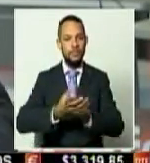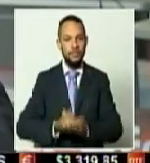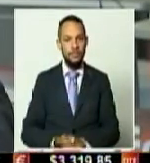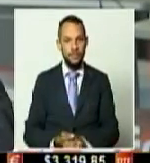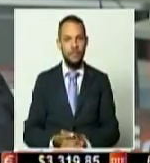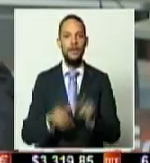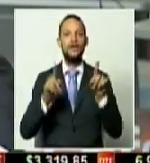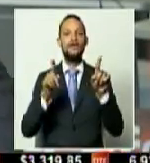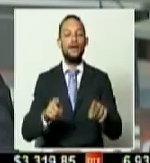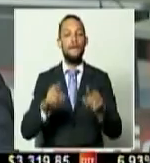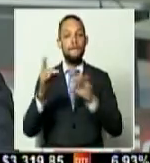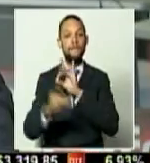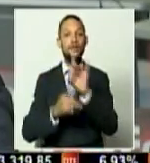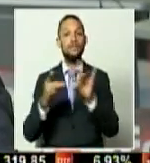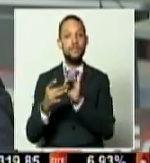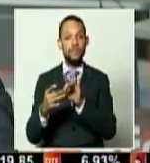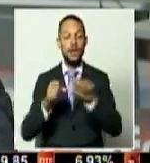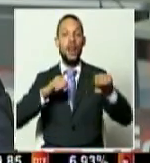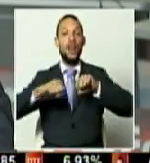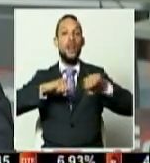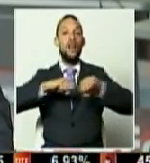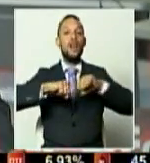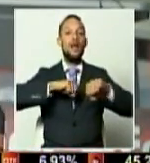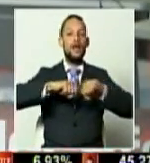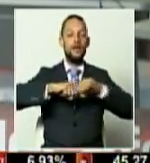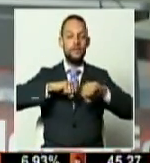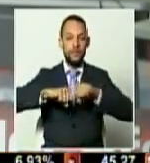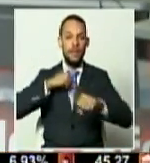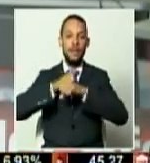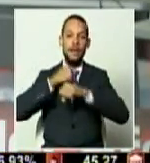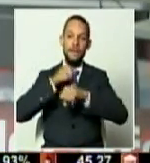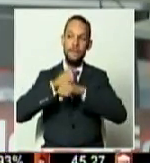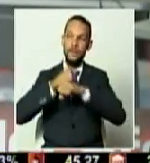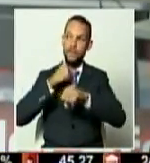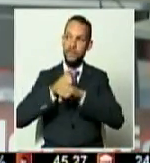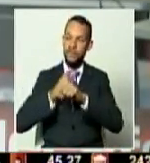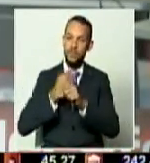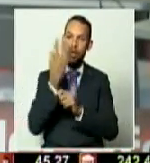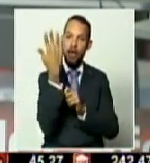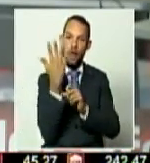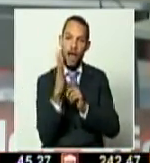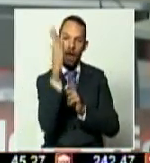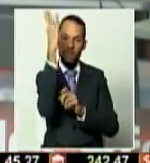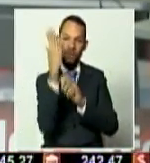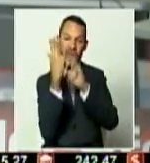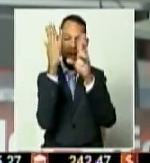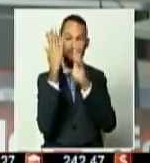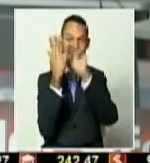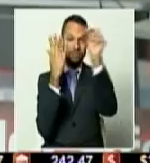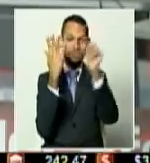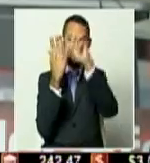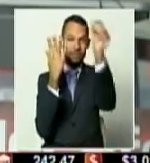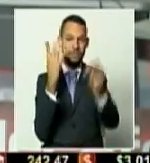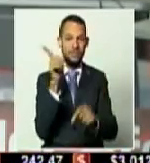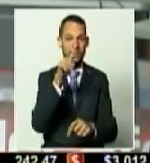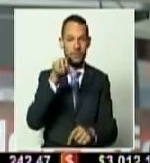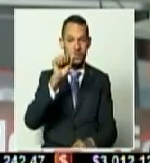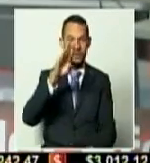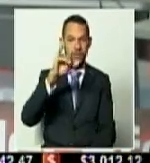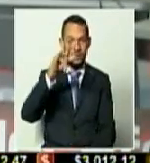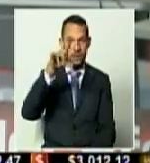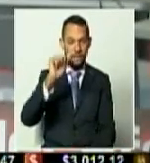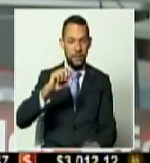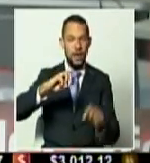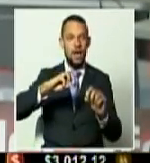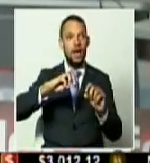Y precisamente productores de sábila en Caldas y Risaralda pues vienen adelantando importantes labores. Y vale la pena destacar que en Dos Quebradas se